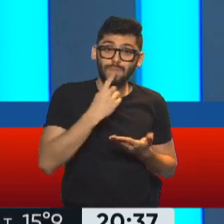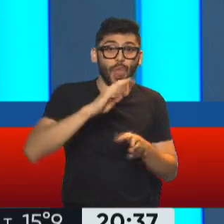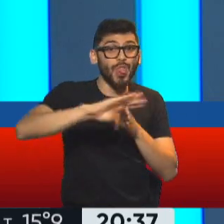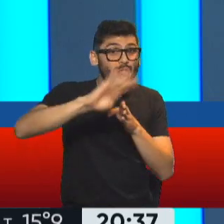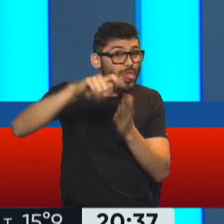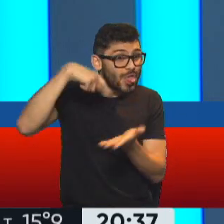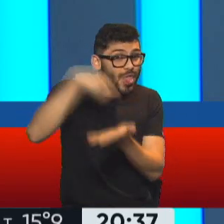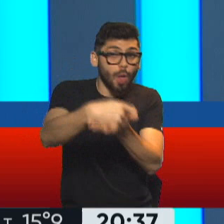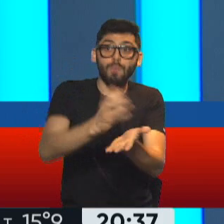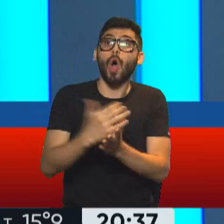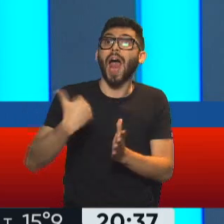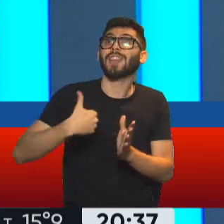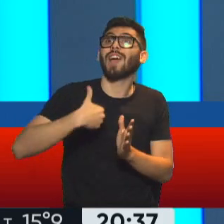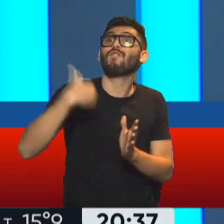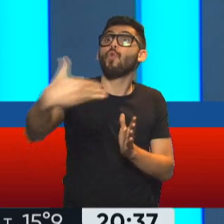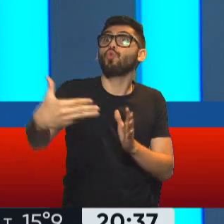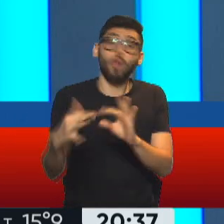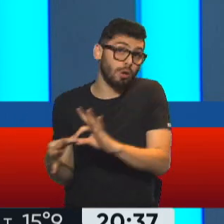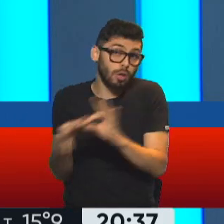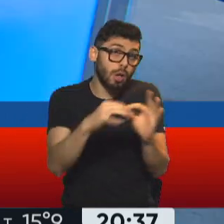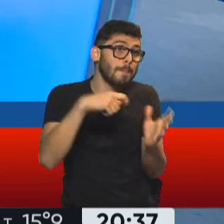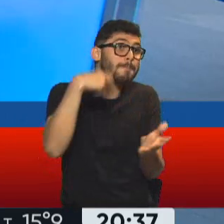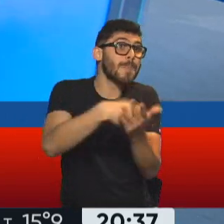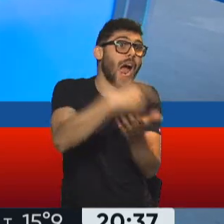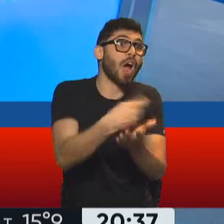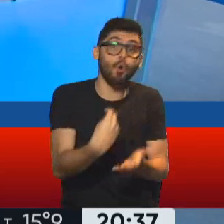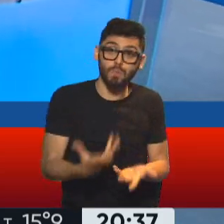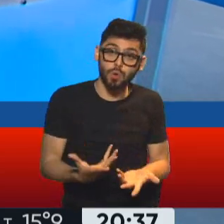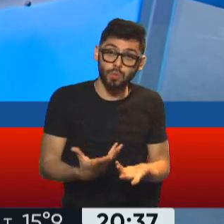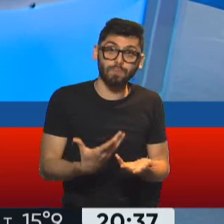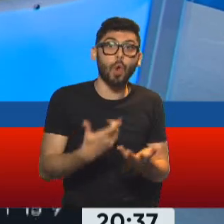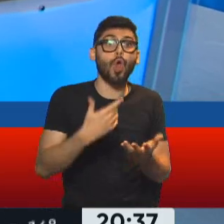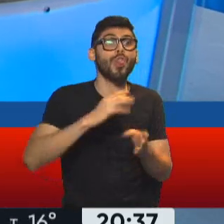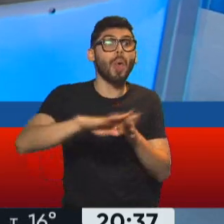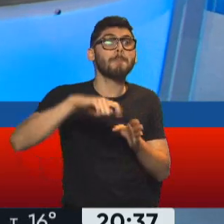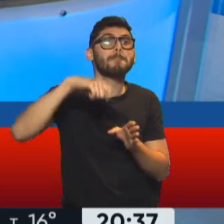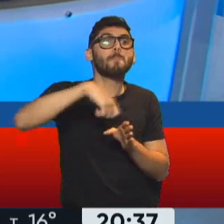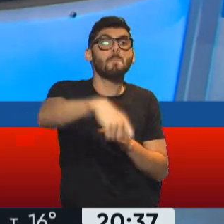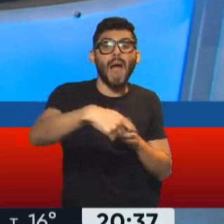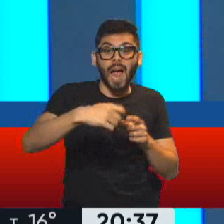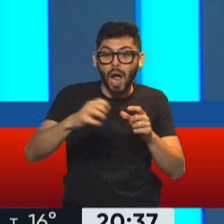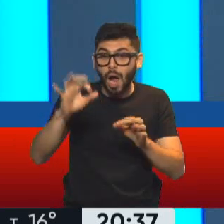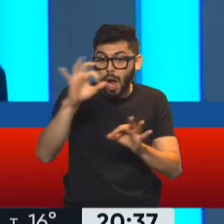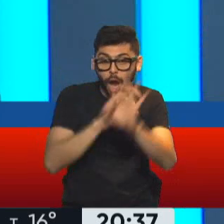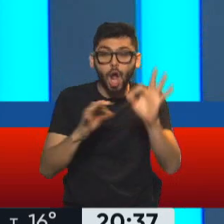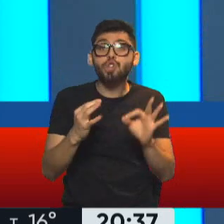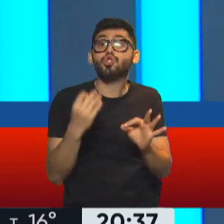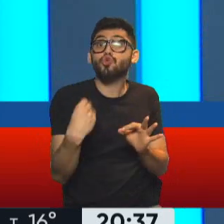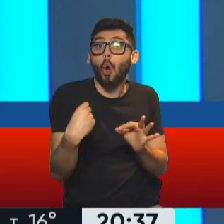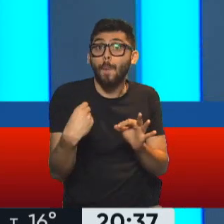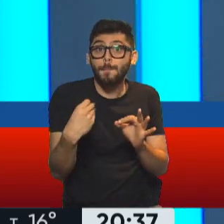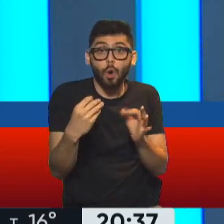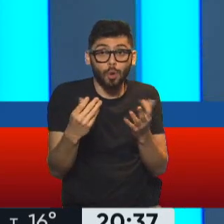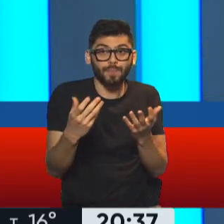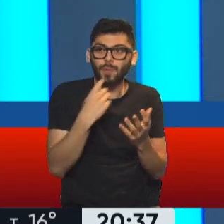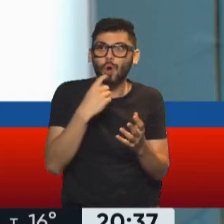el futuro de Argentina. Depende de cómo se elija pagar esa deuda, es lo que vamos a poder hacer, construir, no solo de este gobierno,